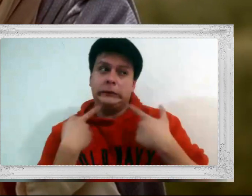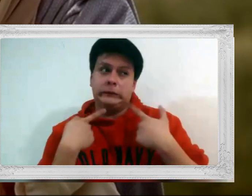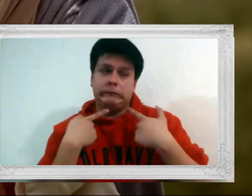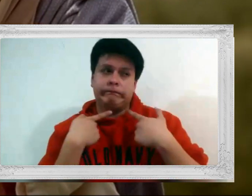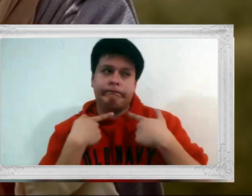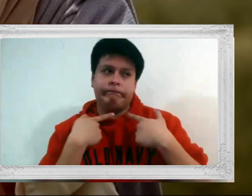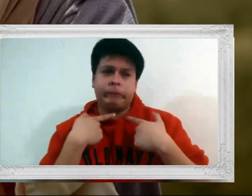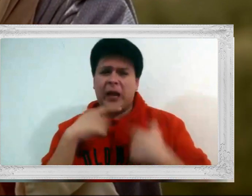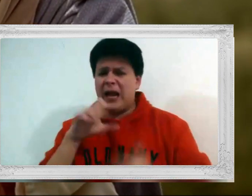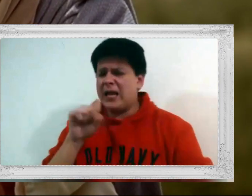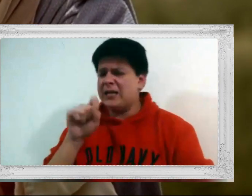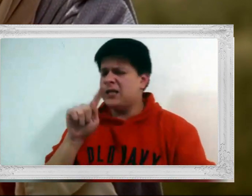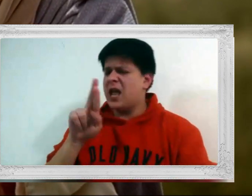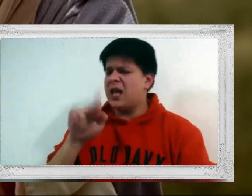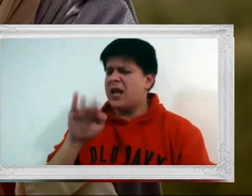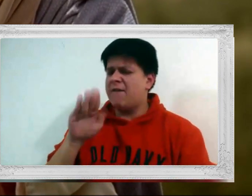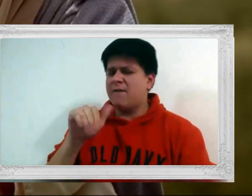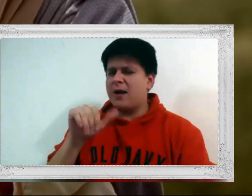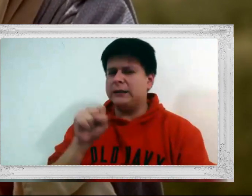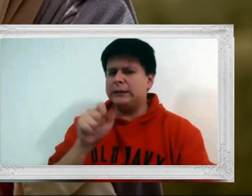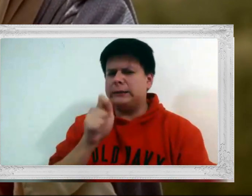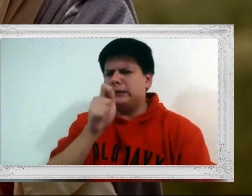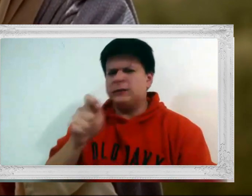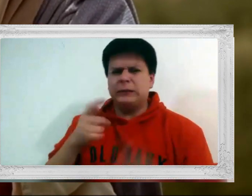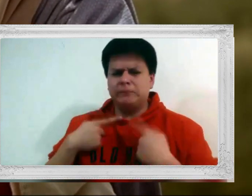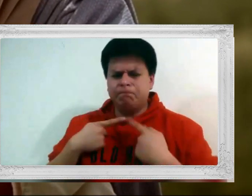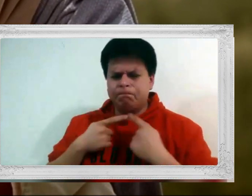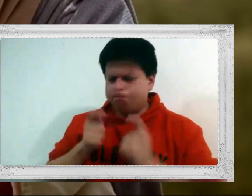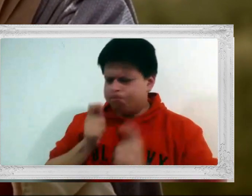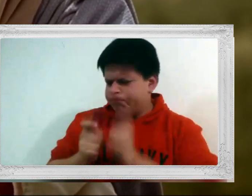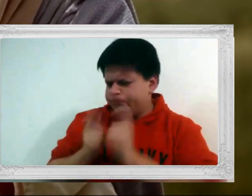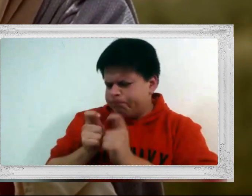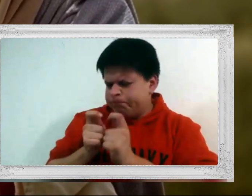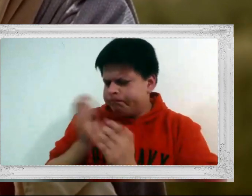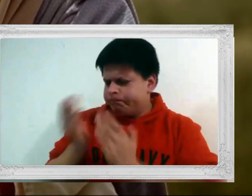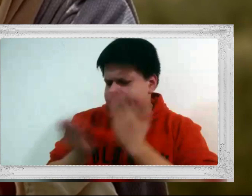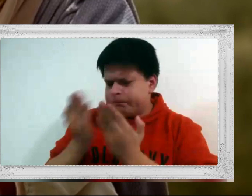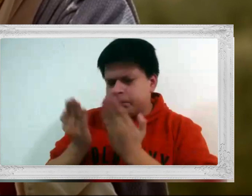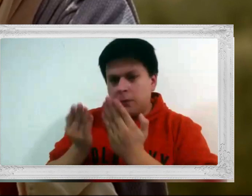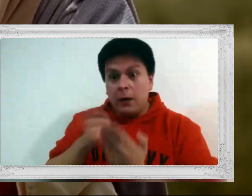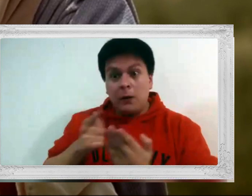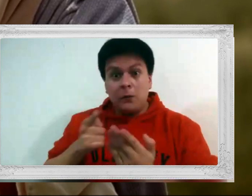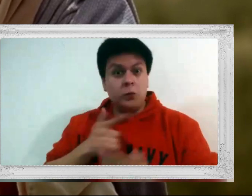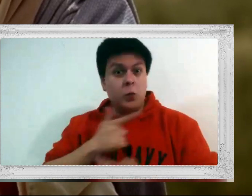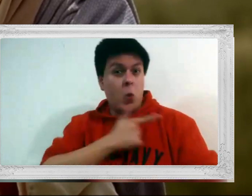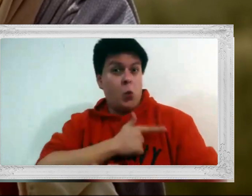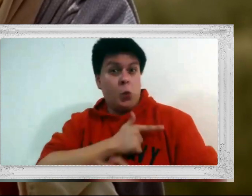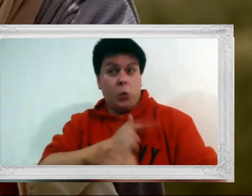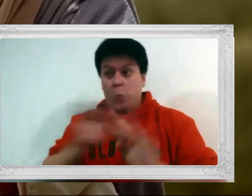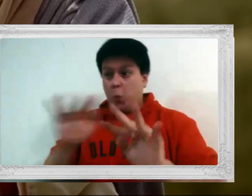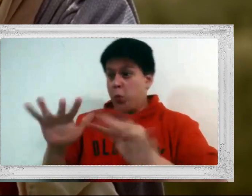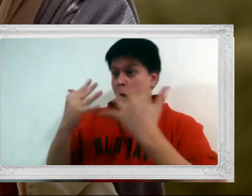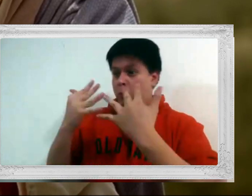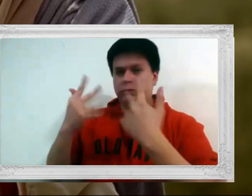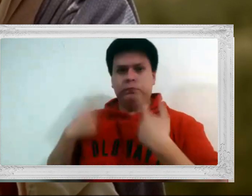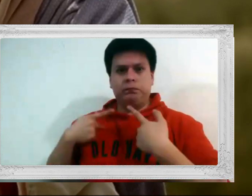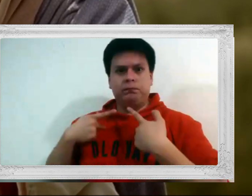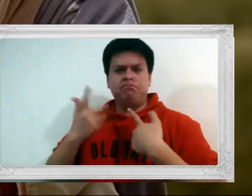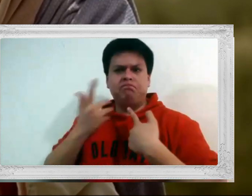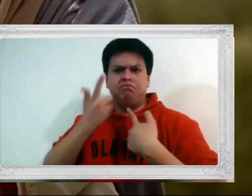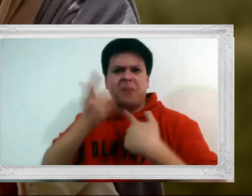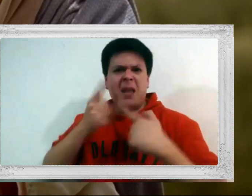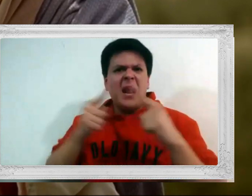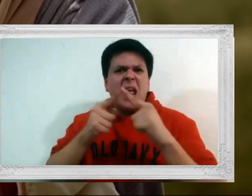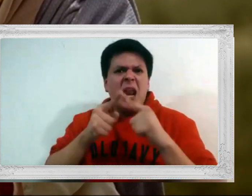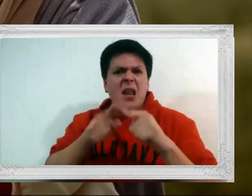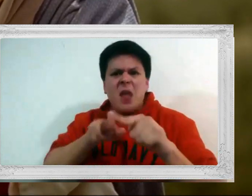pasearse con amplios ropajes y recibir reverencias en las calles. Buscan los asientos de honor en las sinagogas y